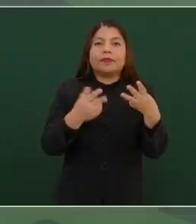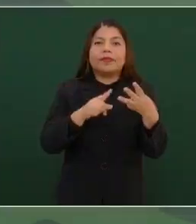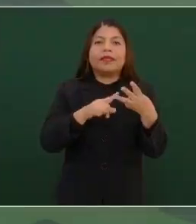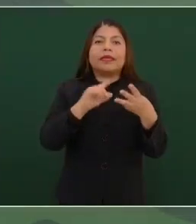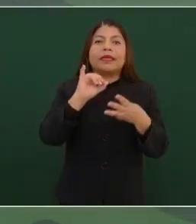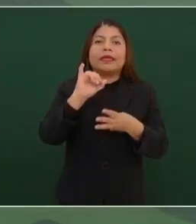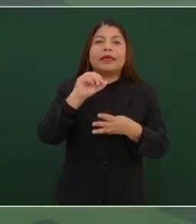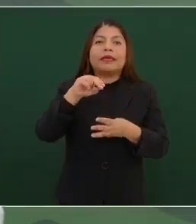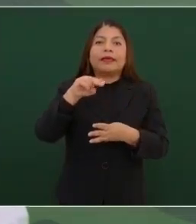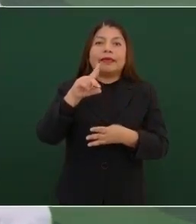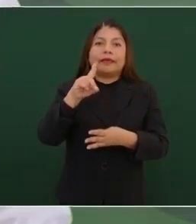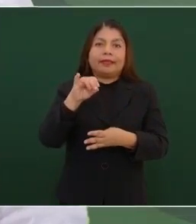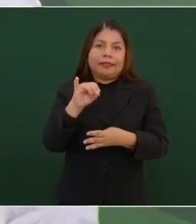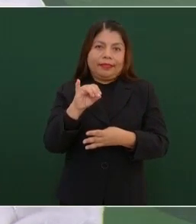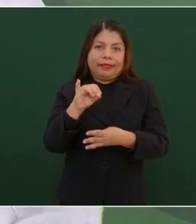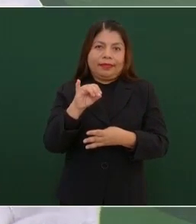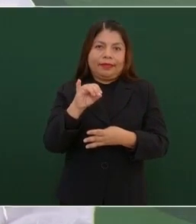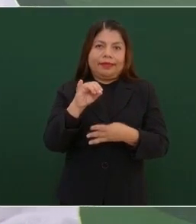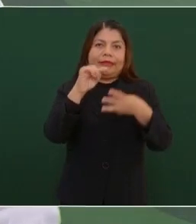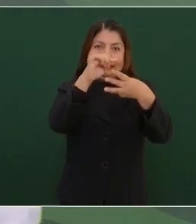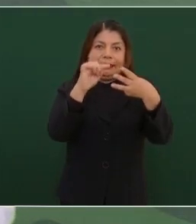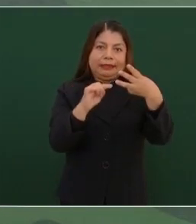Indy.